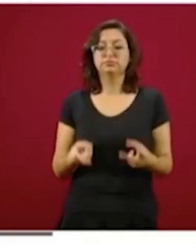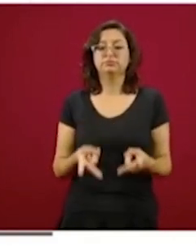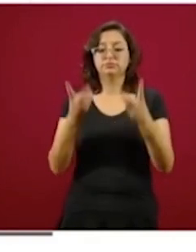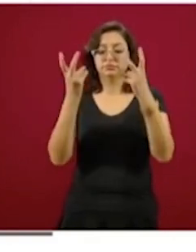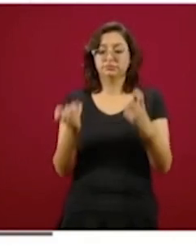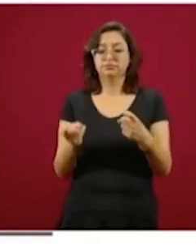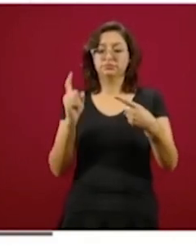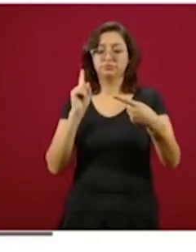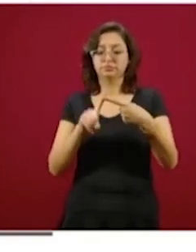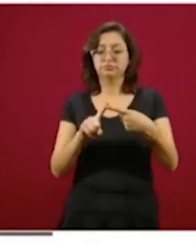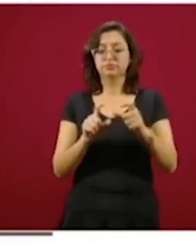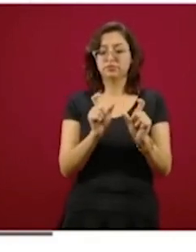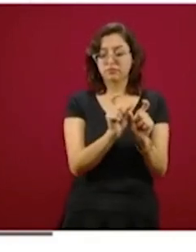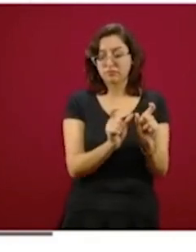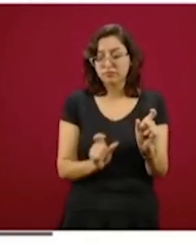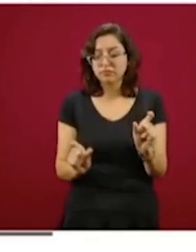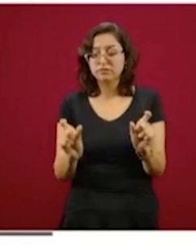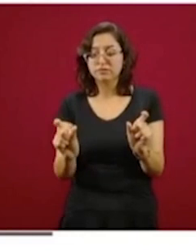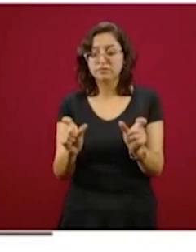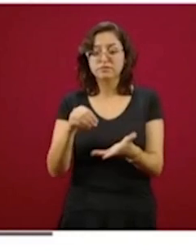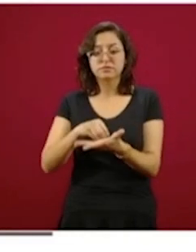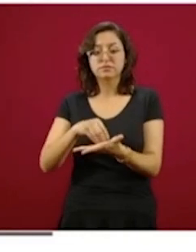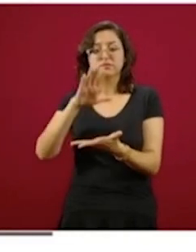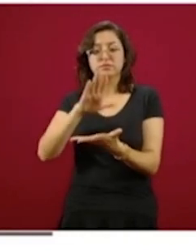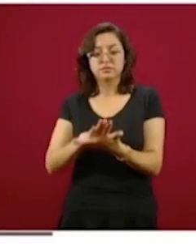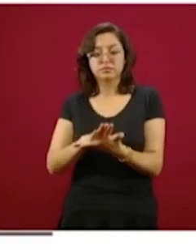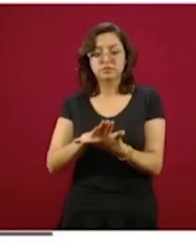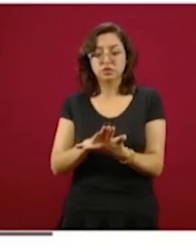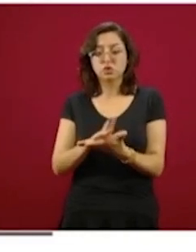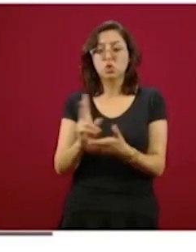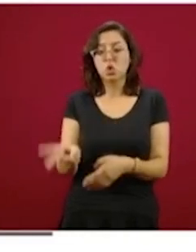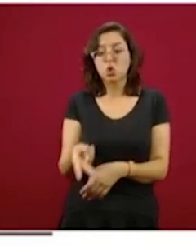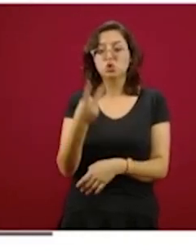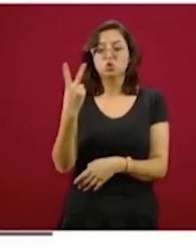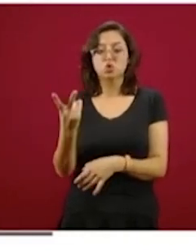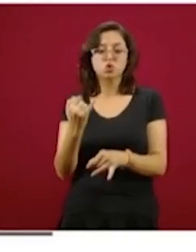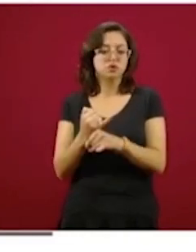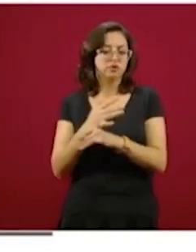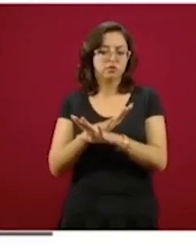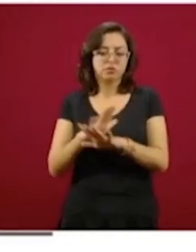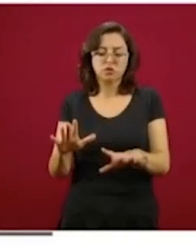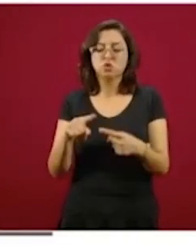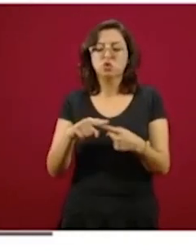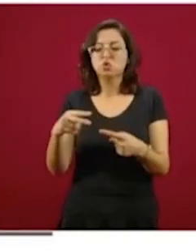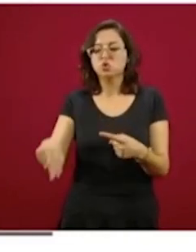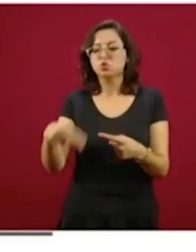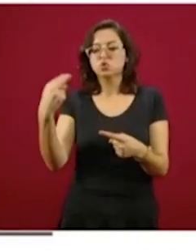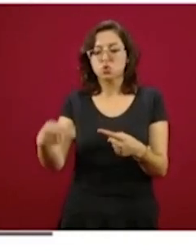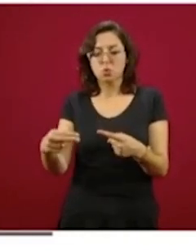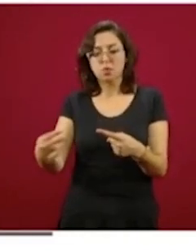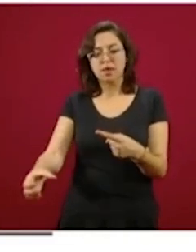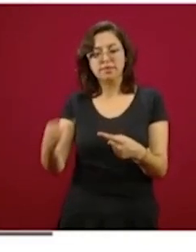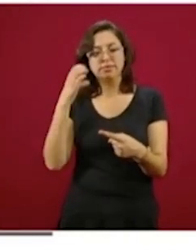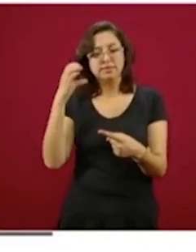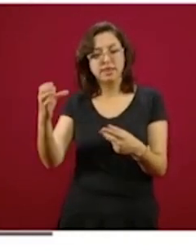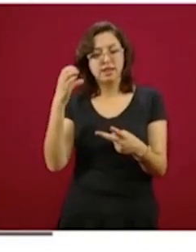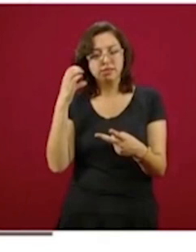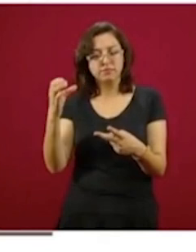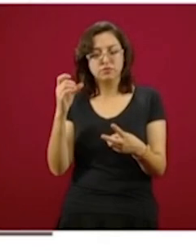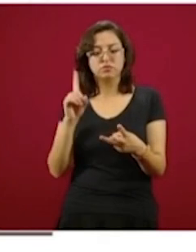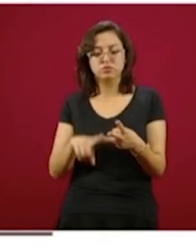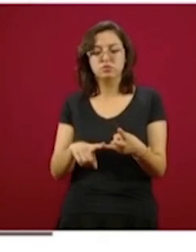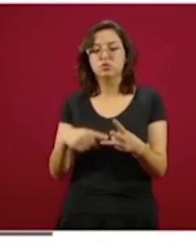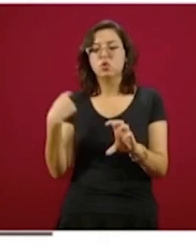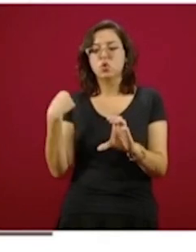número uno se da clic en registrar. Punto número dos, se piden datos básicos como nombre, se pide el teléfono celular y obviamente un correo